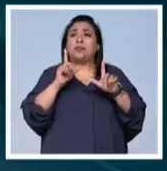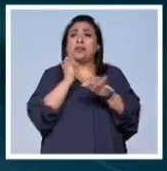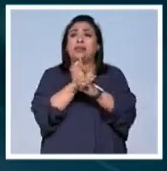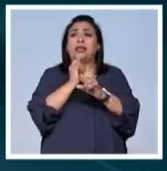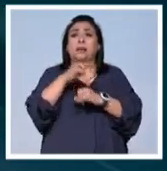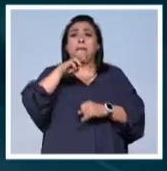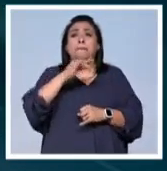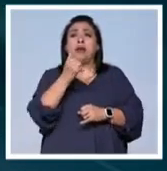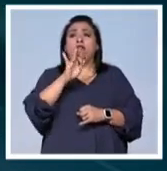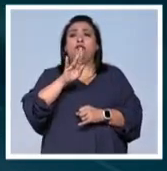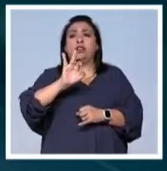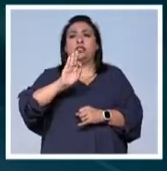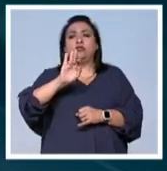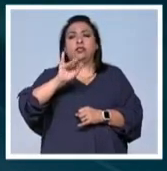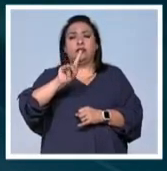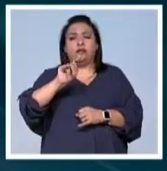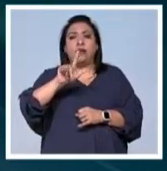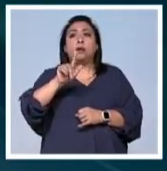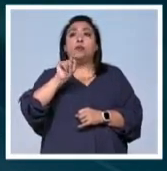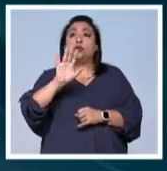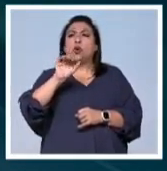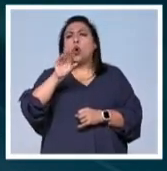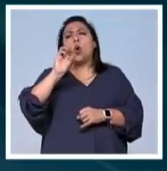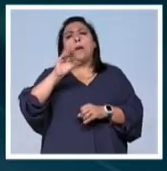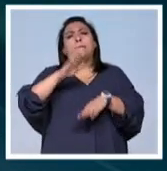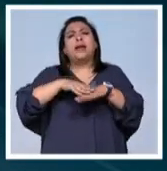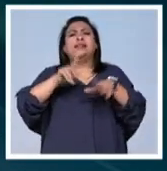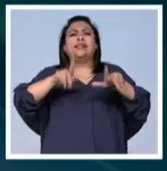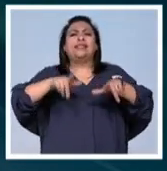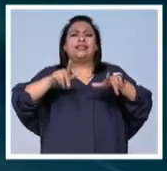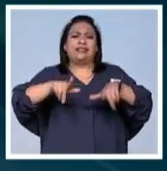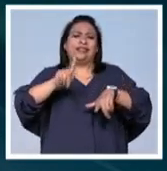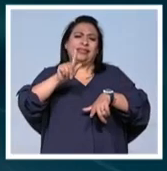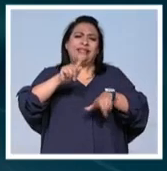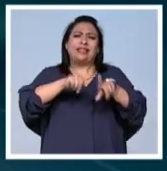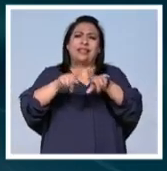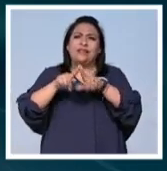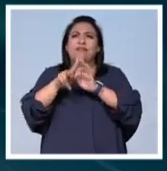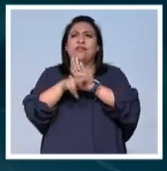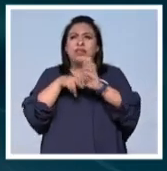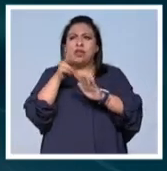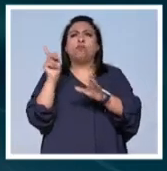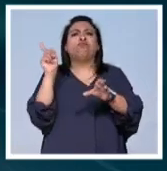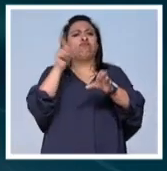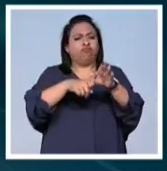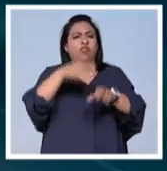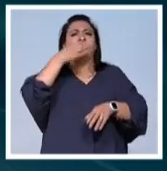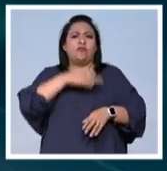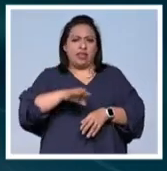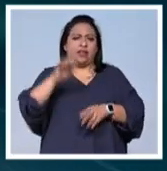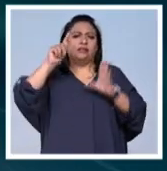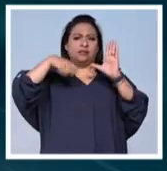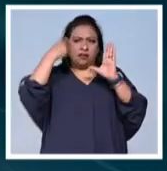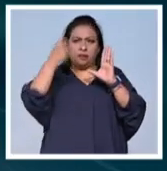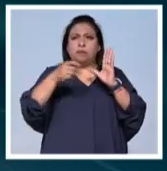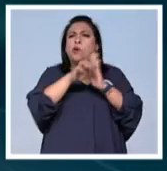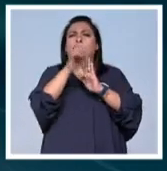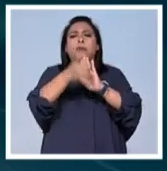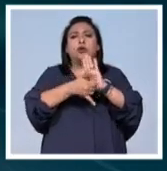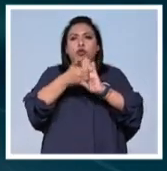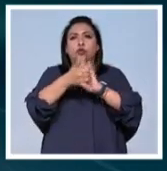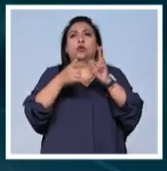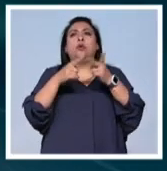festival punto com o en alguna de las más de 70 plataformas de video bajo demanda que se suman a esta gran fiesta fílmica como YouTube